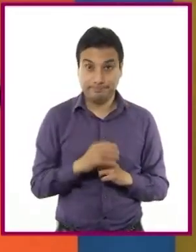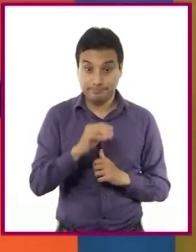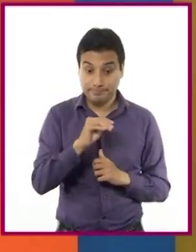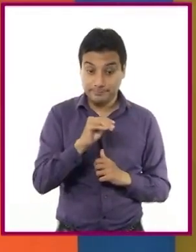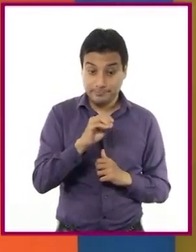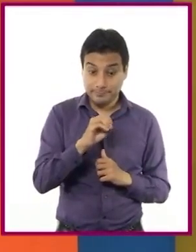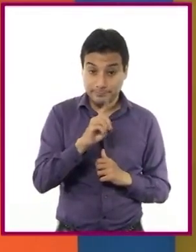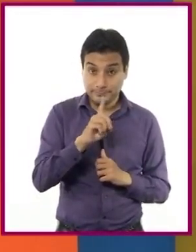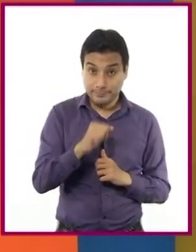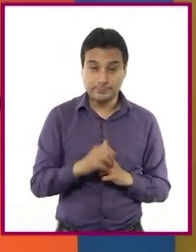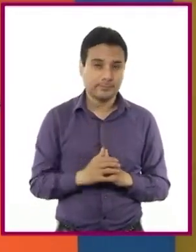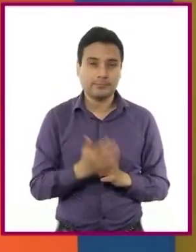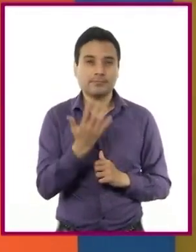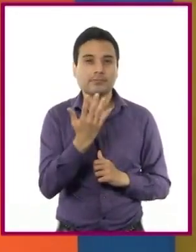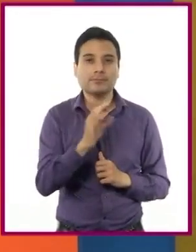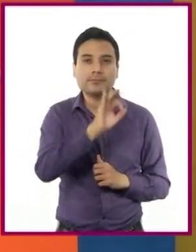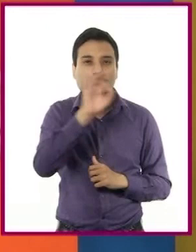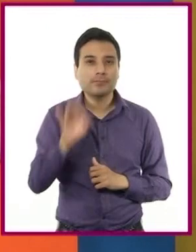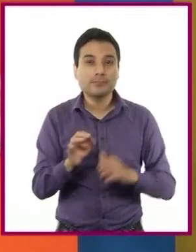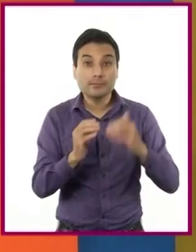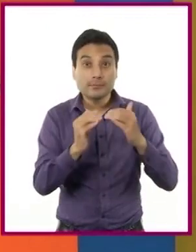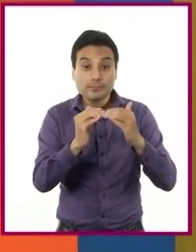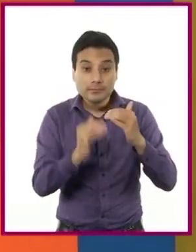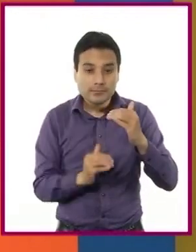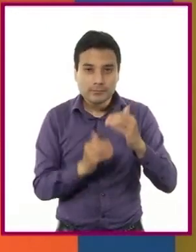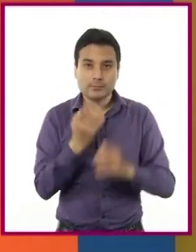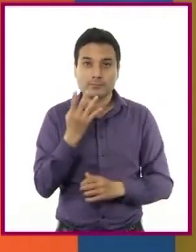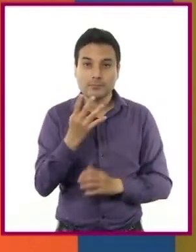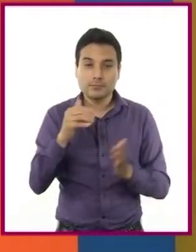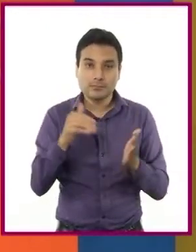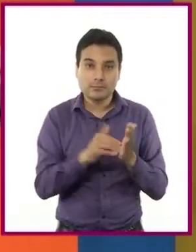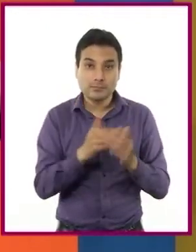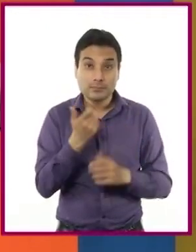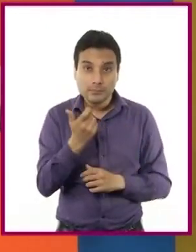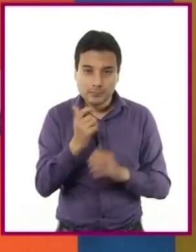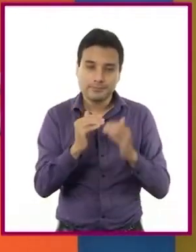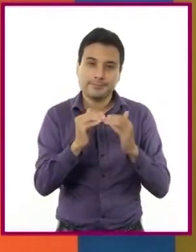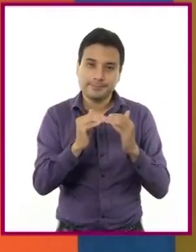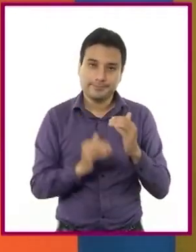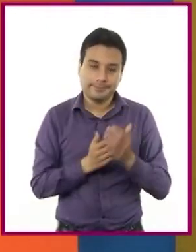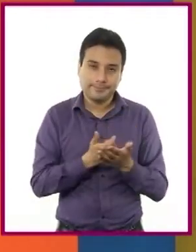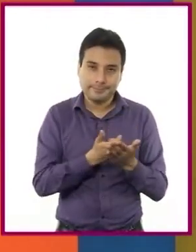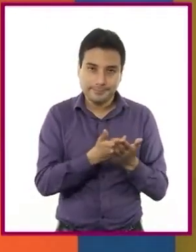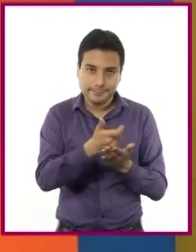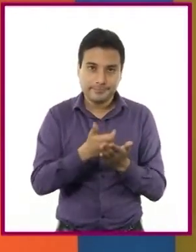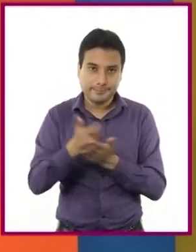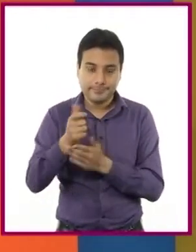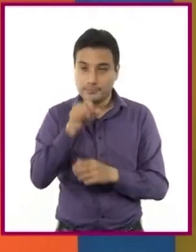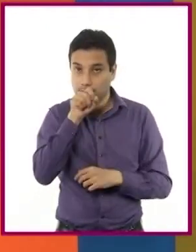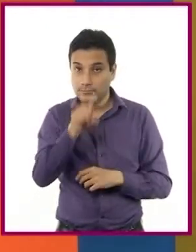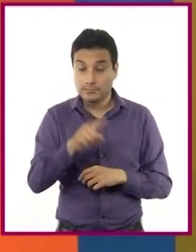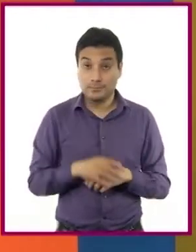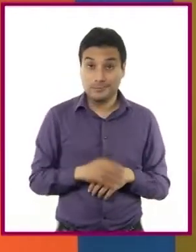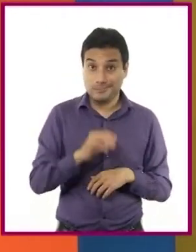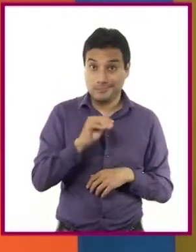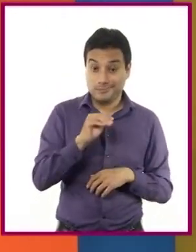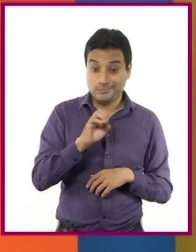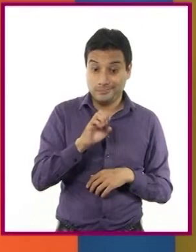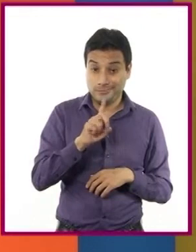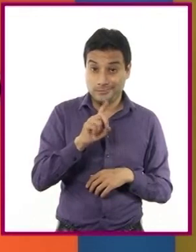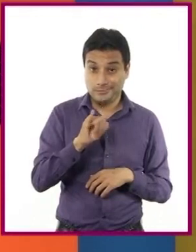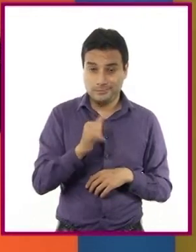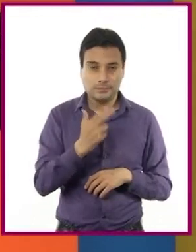que menos del 50% de las personas ganan 4.000 pesos. Y tampoco es factible considerar a la media